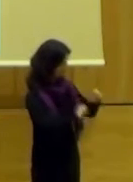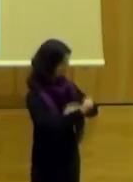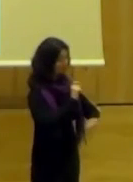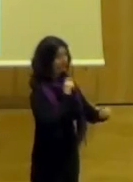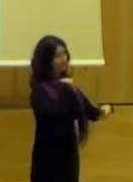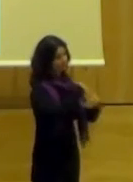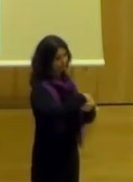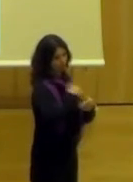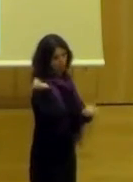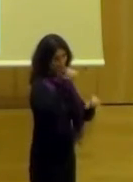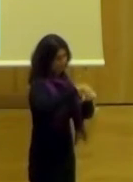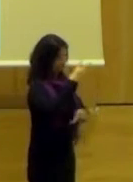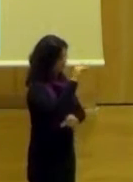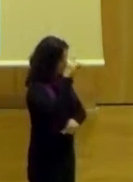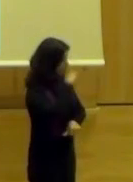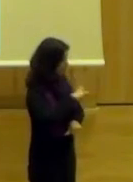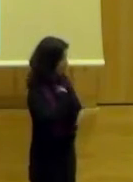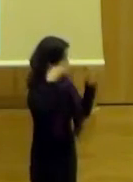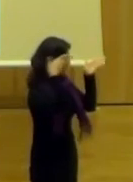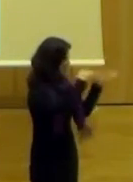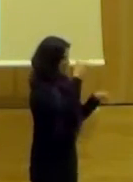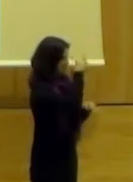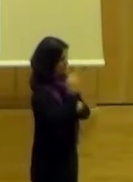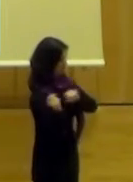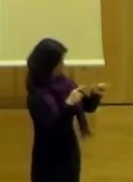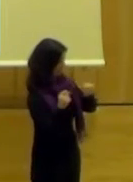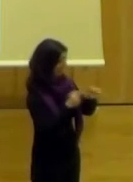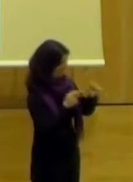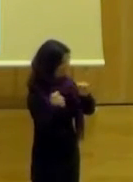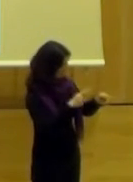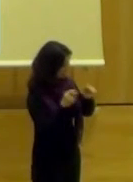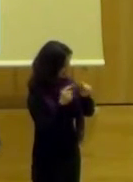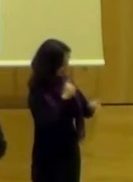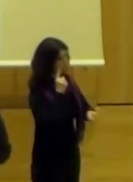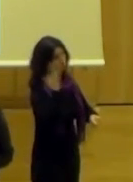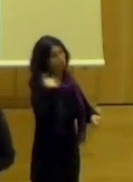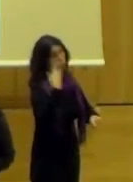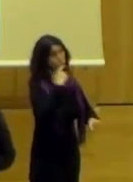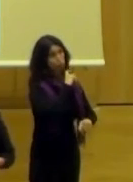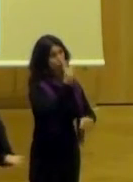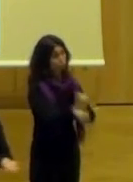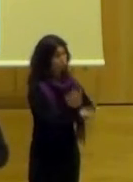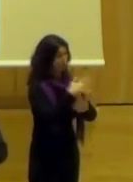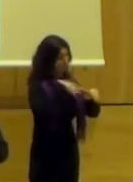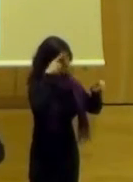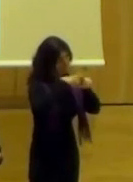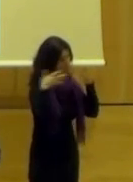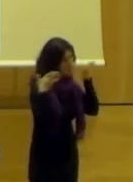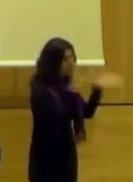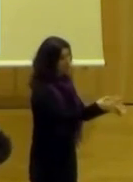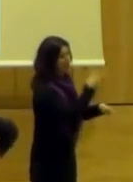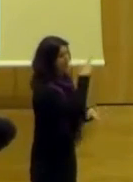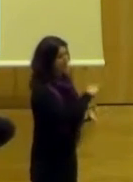que trabaja desde hace 30 años con población inmigrante, ¿no? Nació para ayudar a las personas